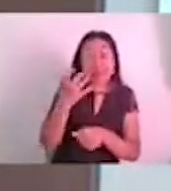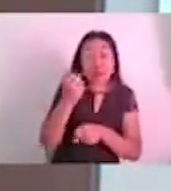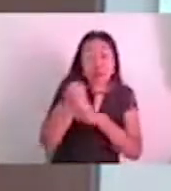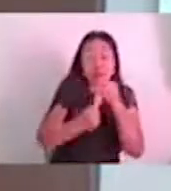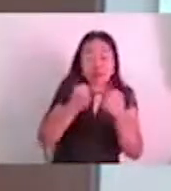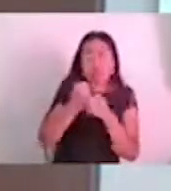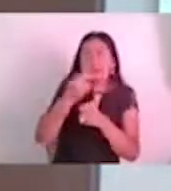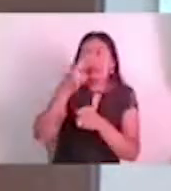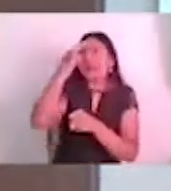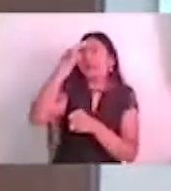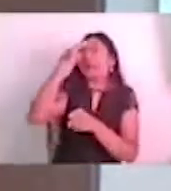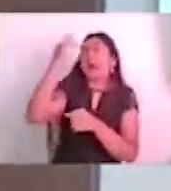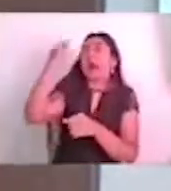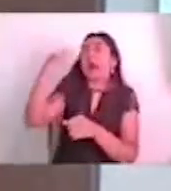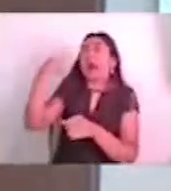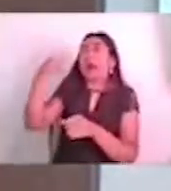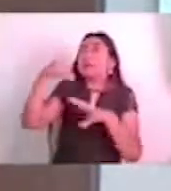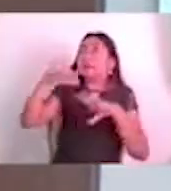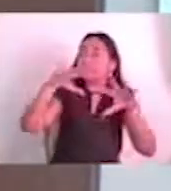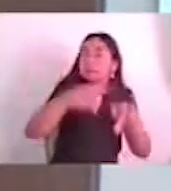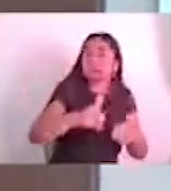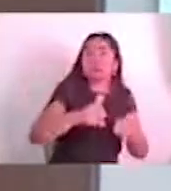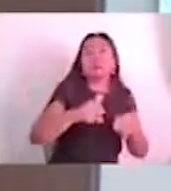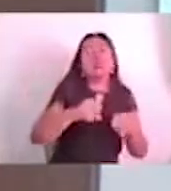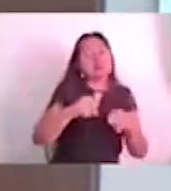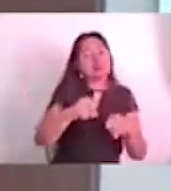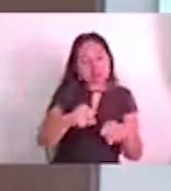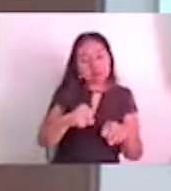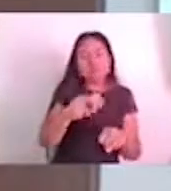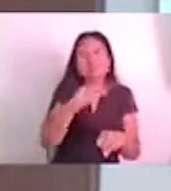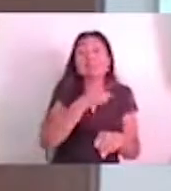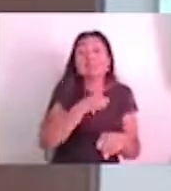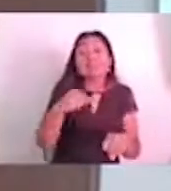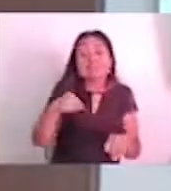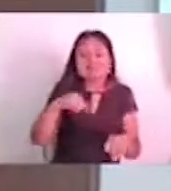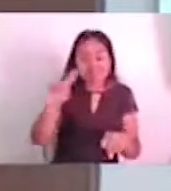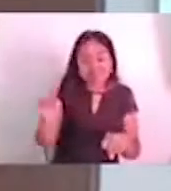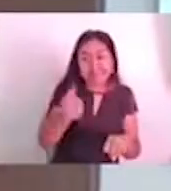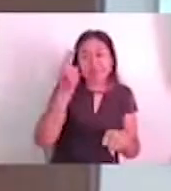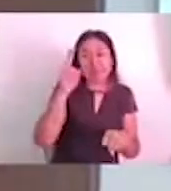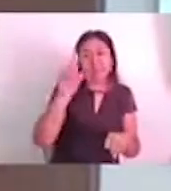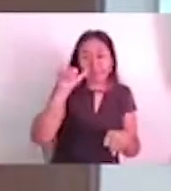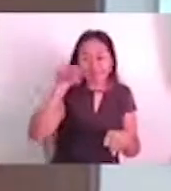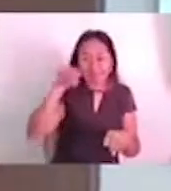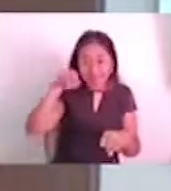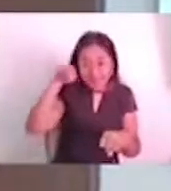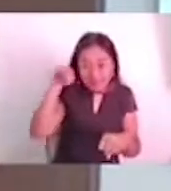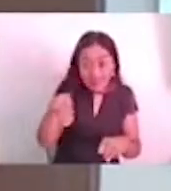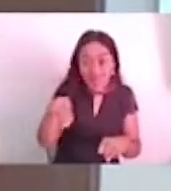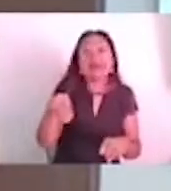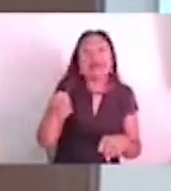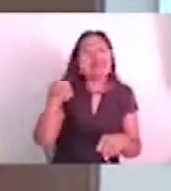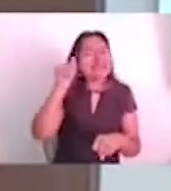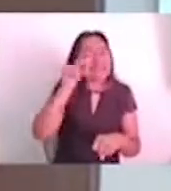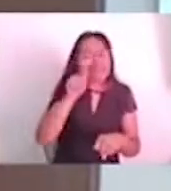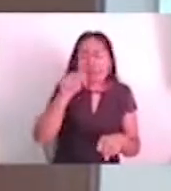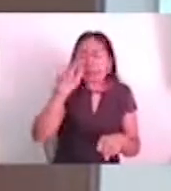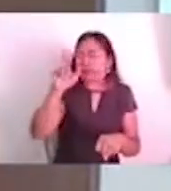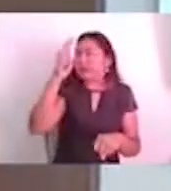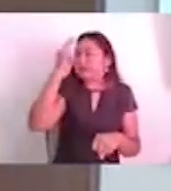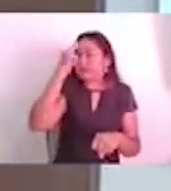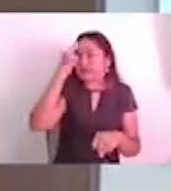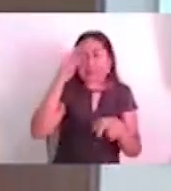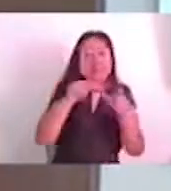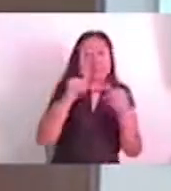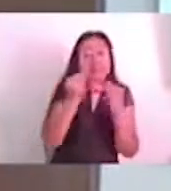caída, a través, por lo pronto, de nosotros, de la Universidad Nacional Autónoma de México, en seguimiento a